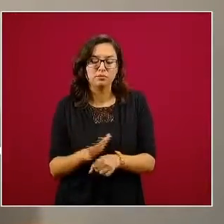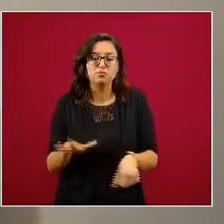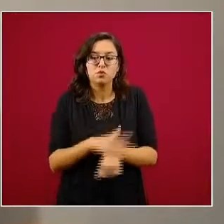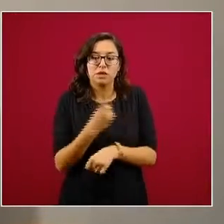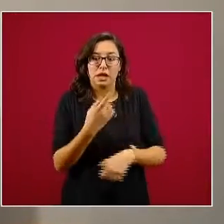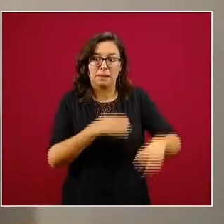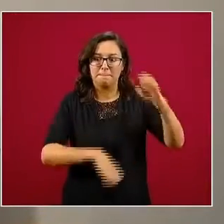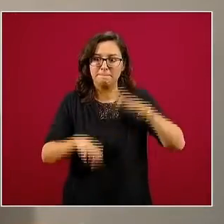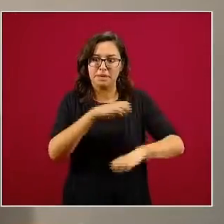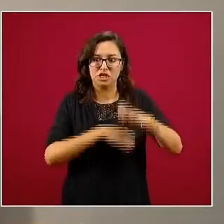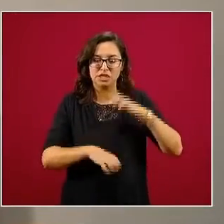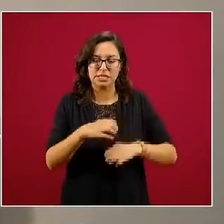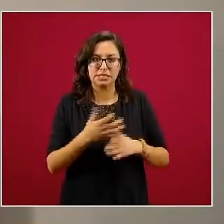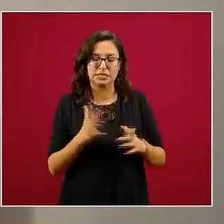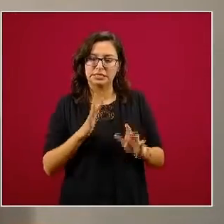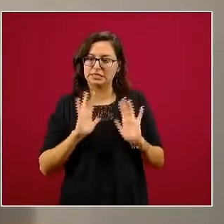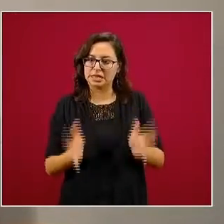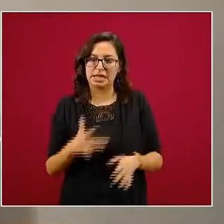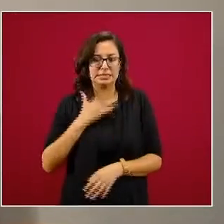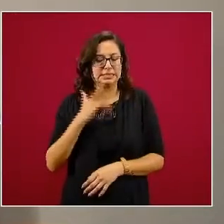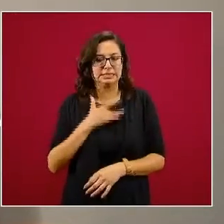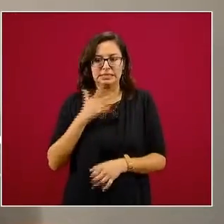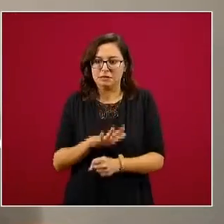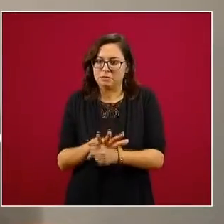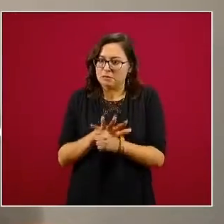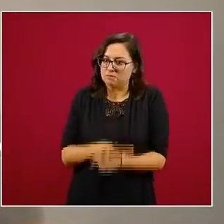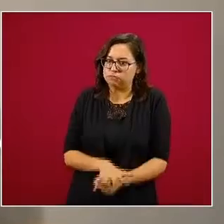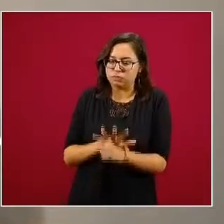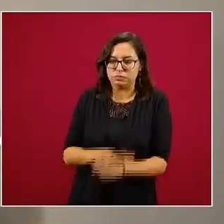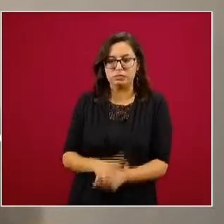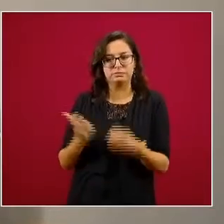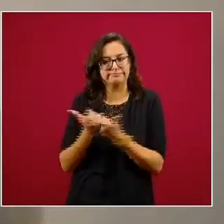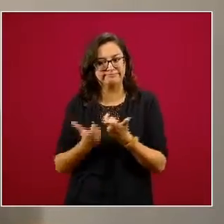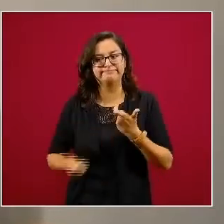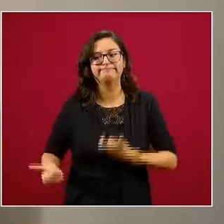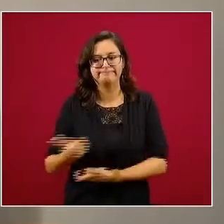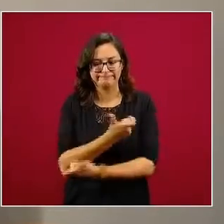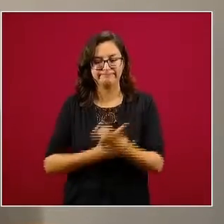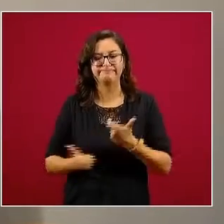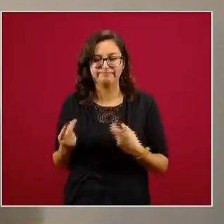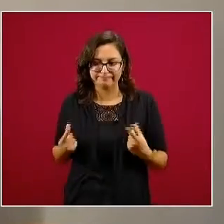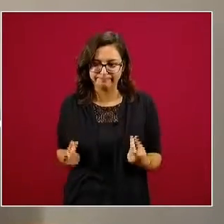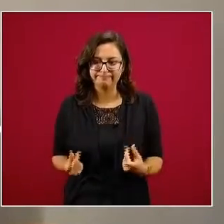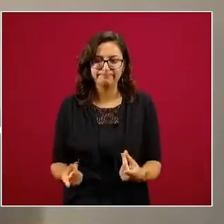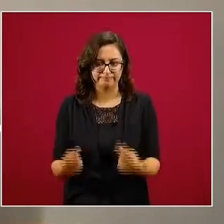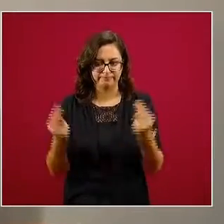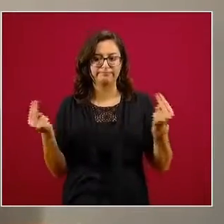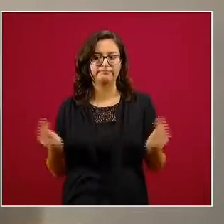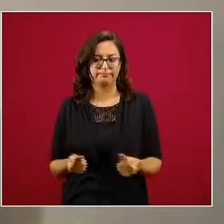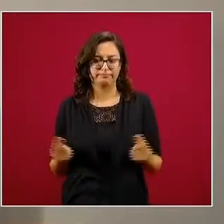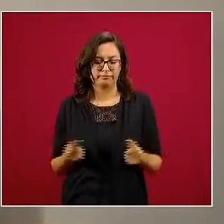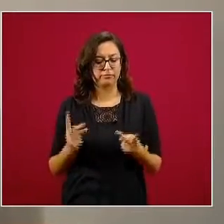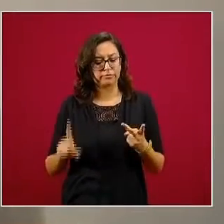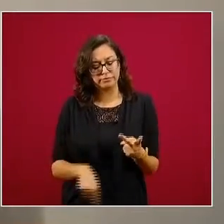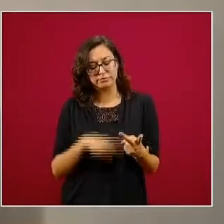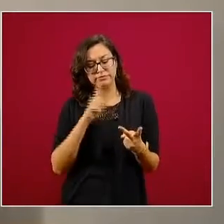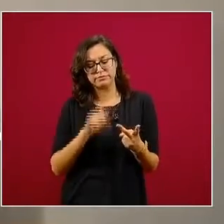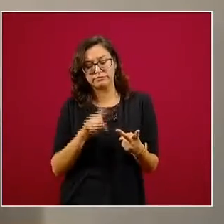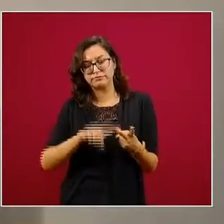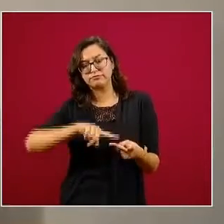cesáreas y otras intervenciones quirúrgicas no graves. Además a eso, pues nosotros hemos